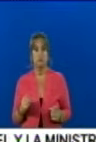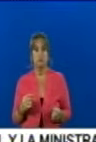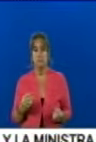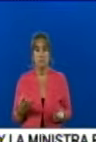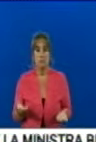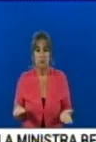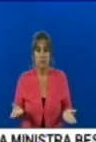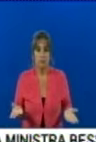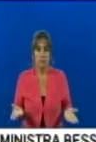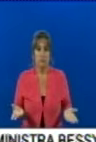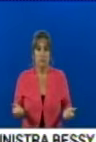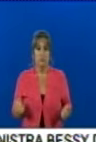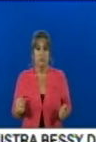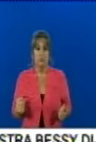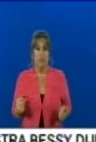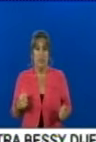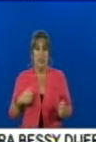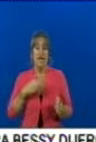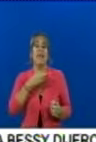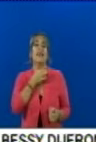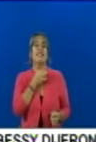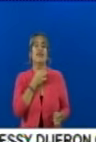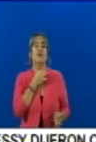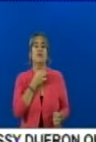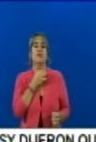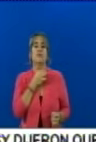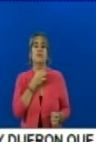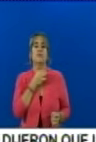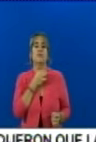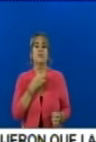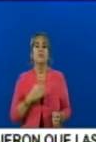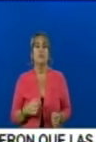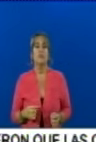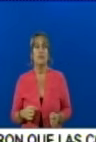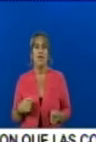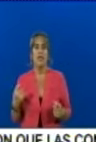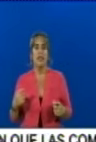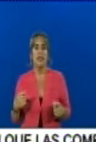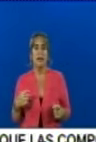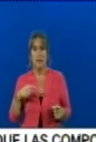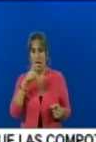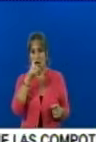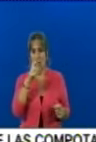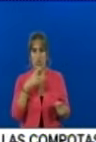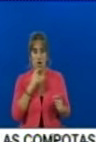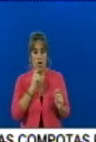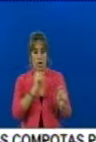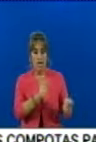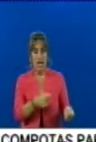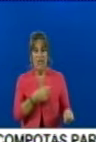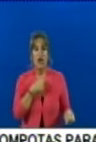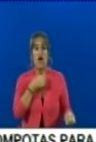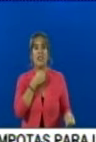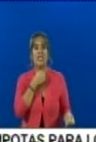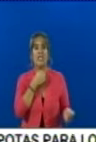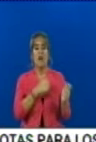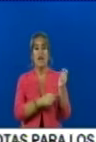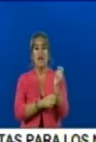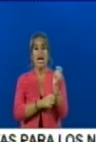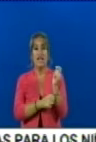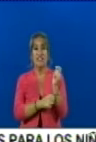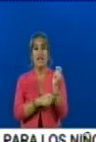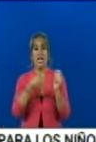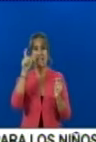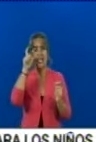podido, en el mes de enero se dio se debe al niño, a los niños deben de dársele carne de res,